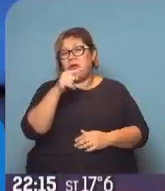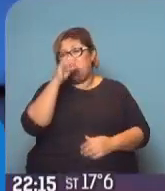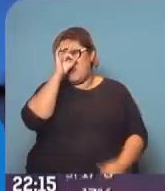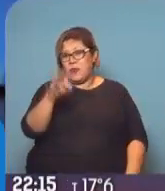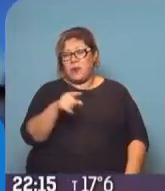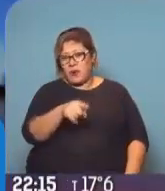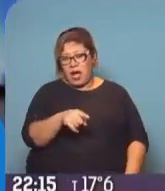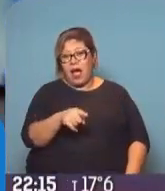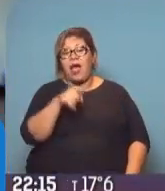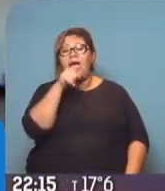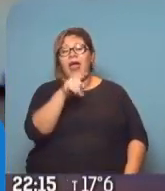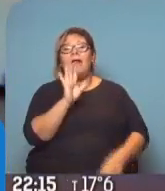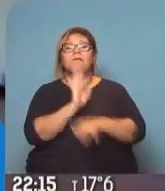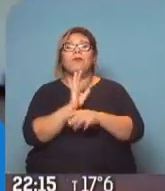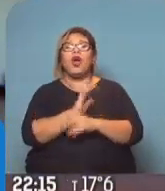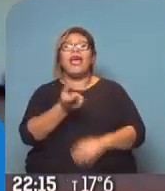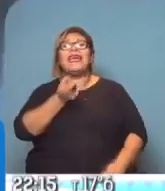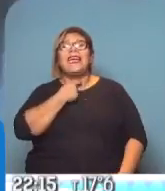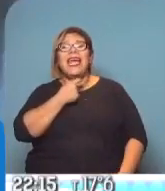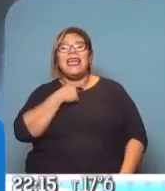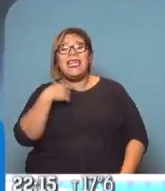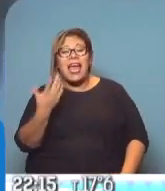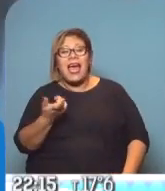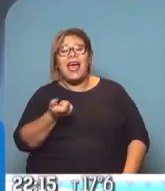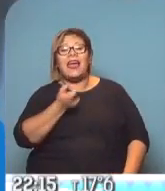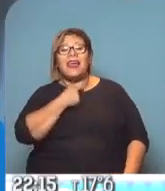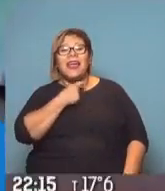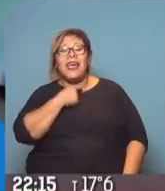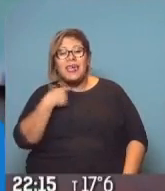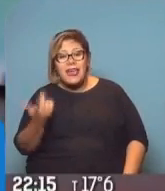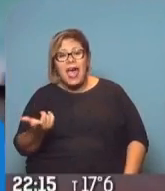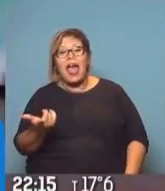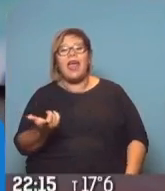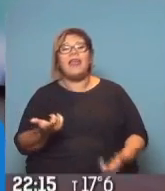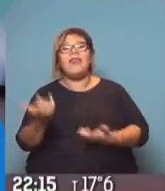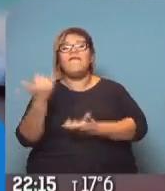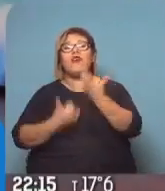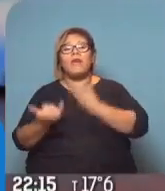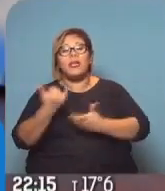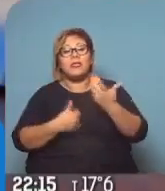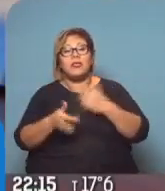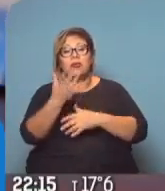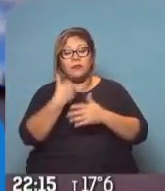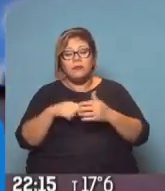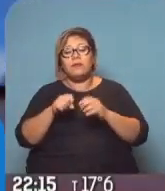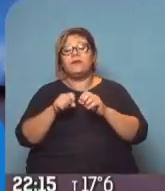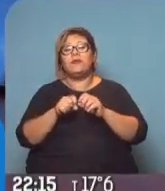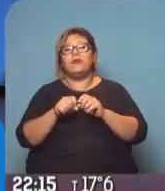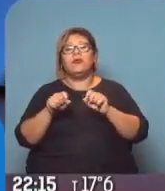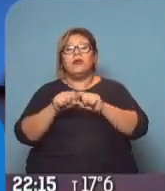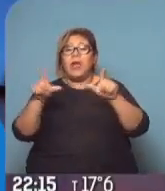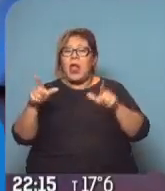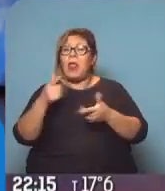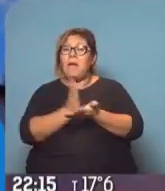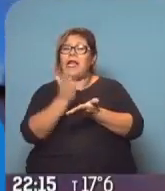es un intento de Chelsea Manning le termina de pasar toda esta información y dice, che, en el Departamento de Defensa